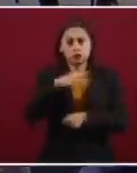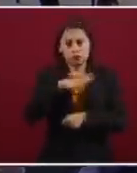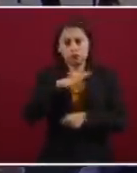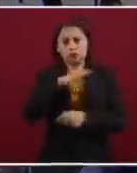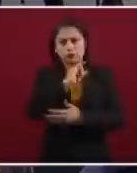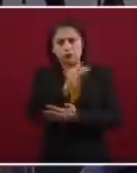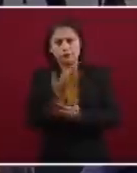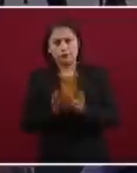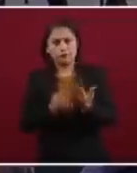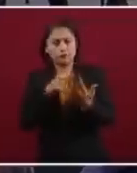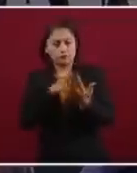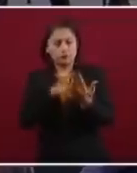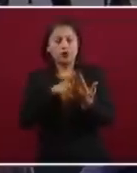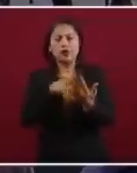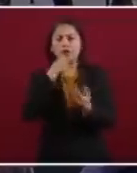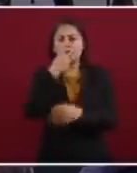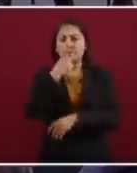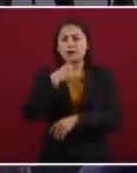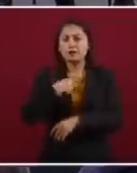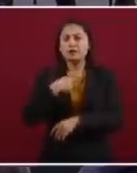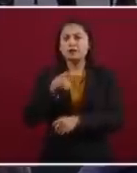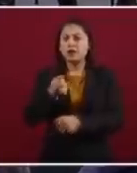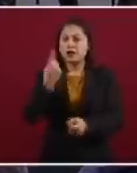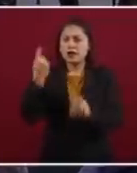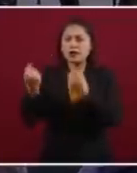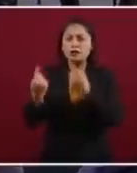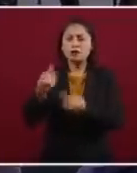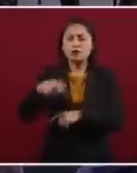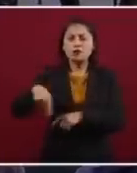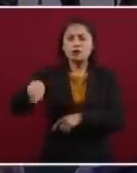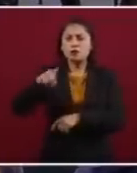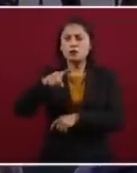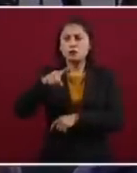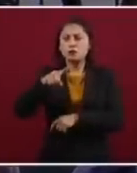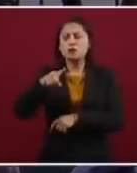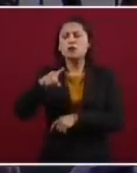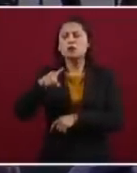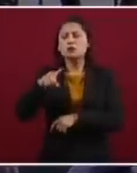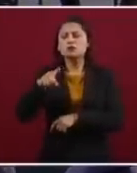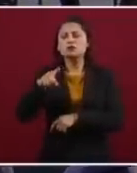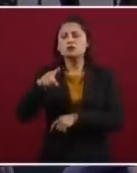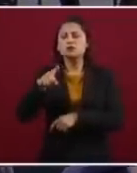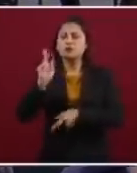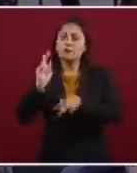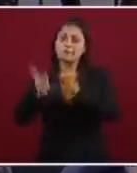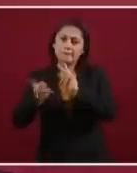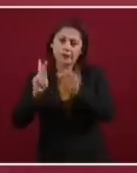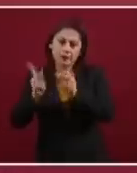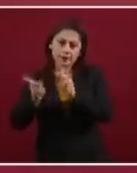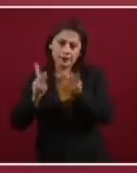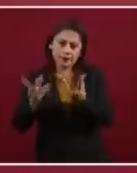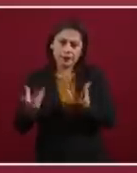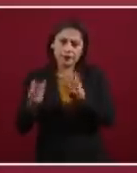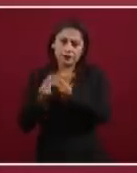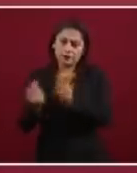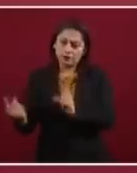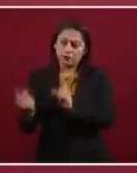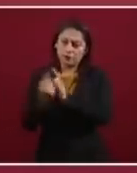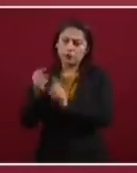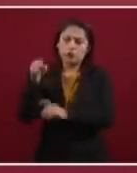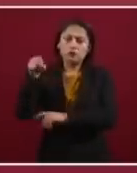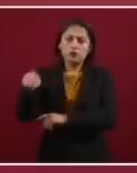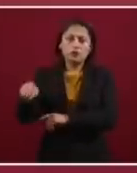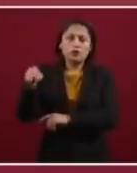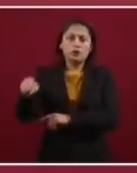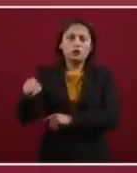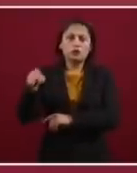de que han estado hablando con el comandante de la